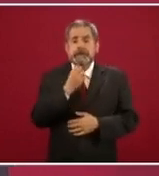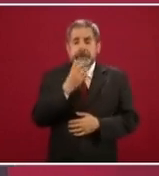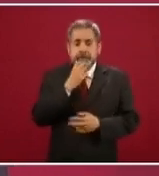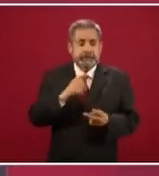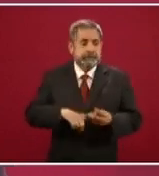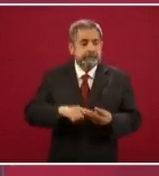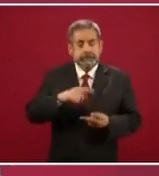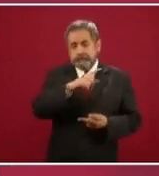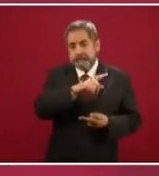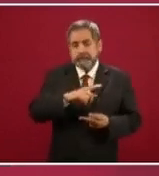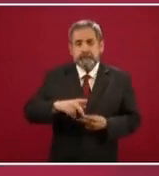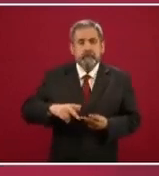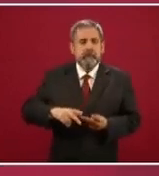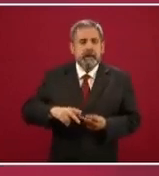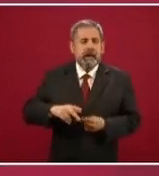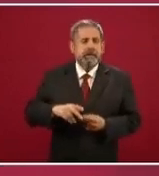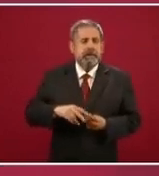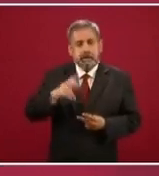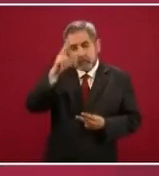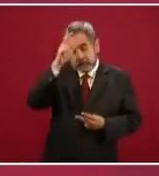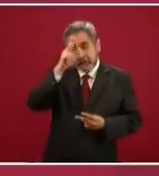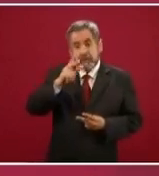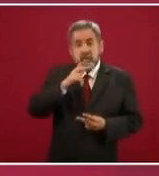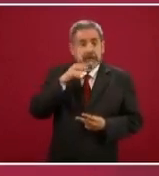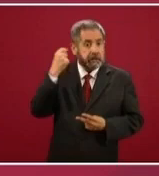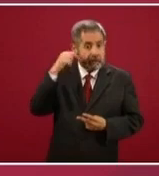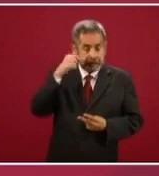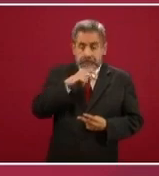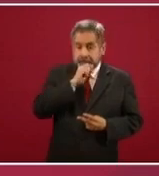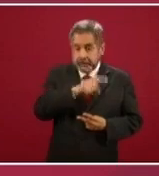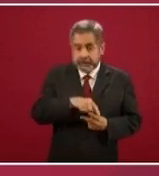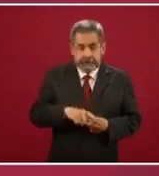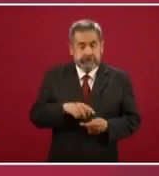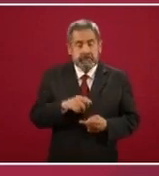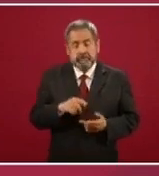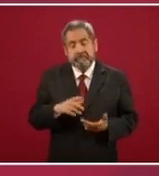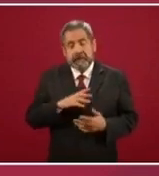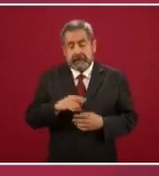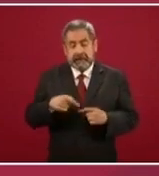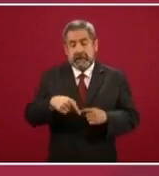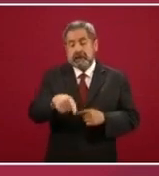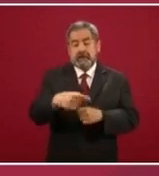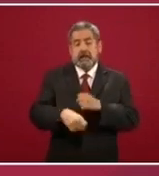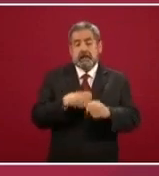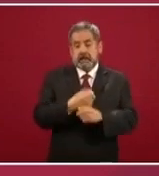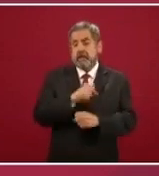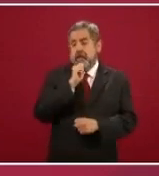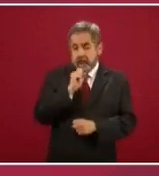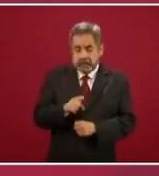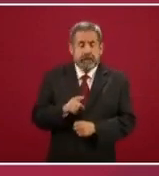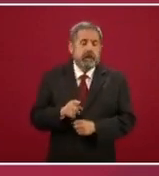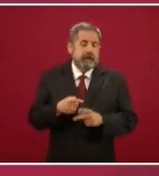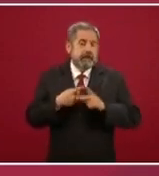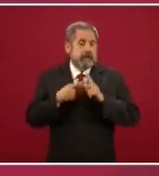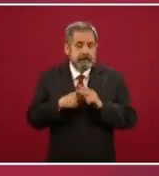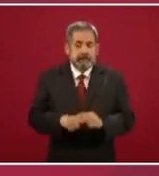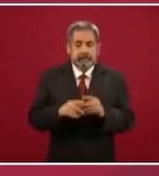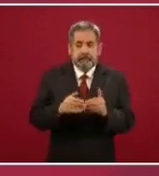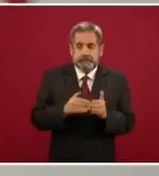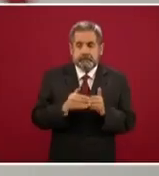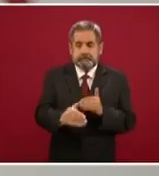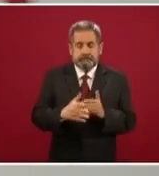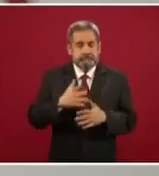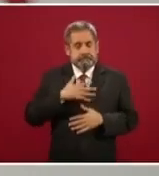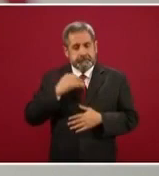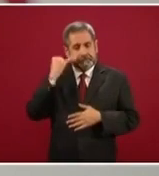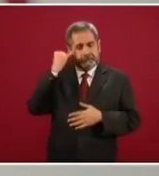Villahermosa, Tabasco, que son 3 proyectos APP. Entonces, para este año lo tenemos considerado arrancar. Más o menos la